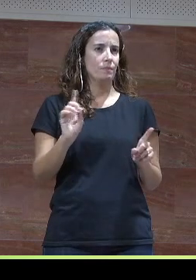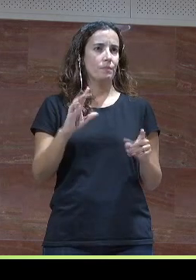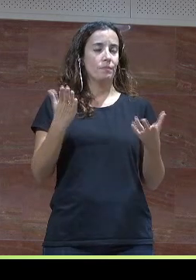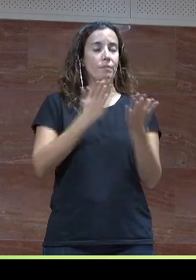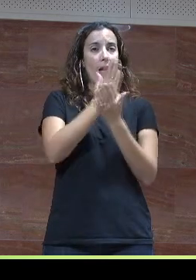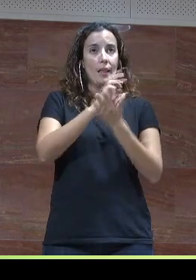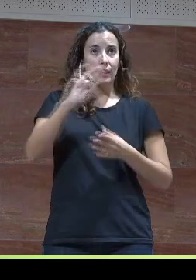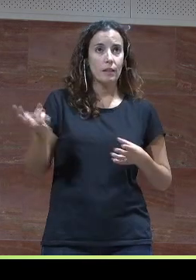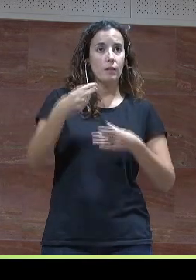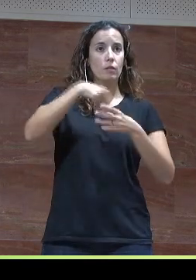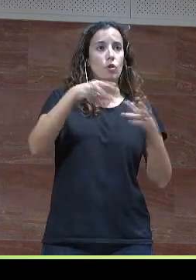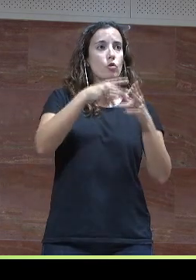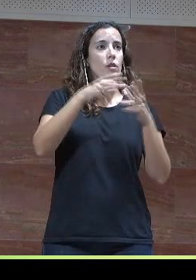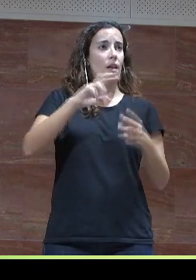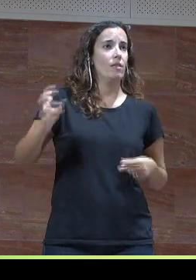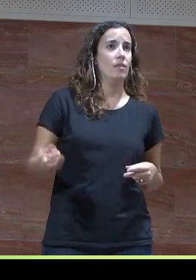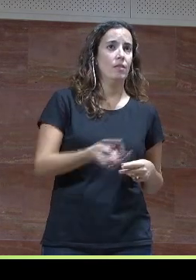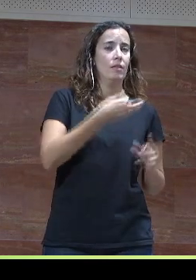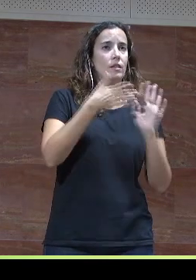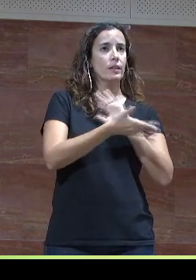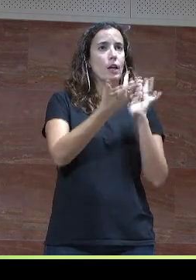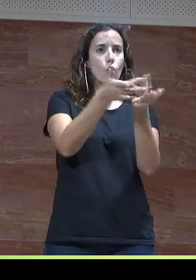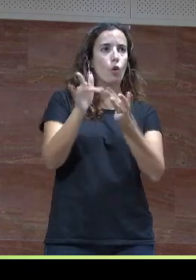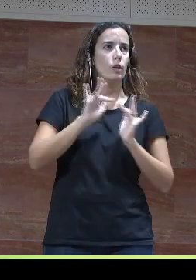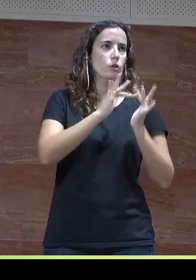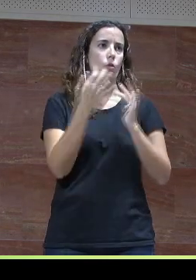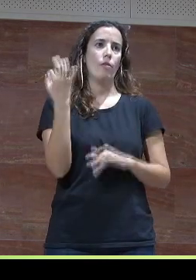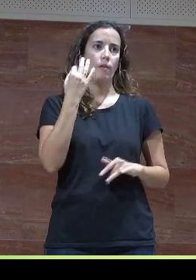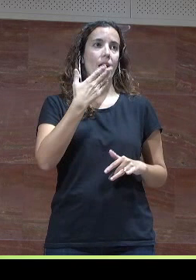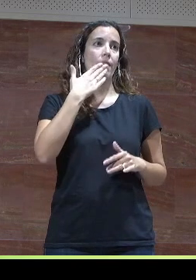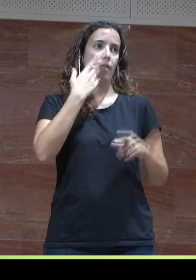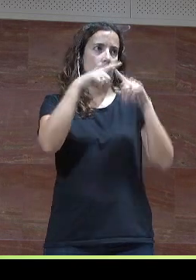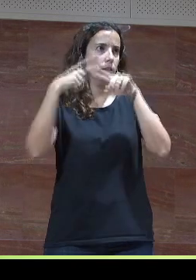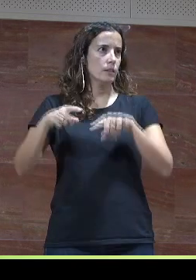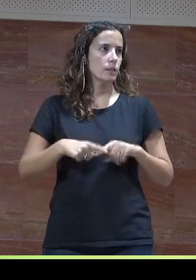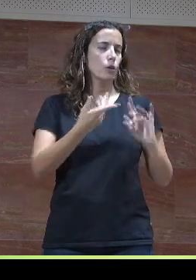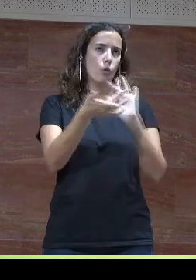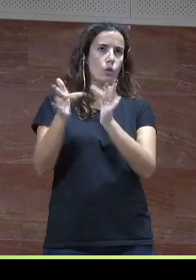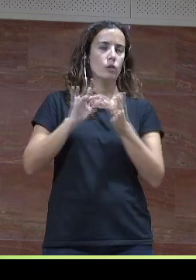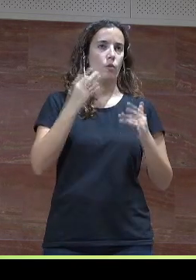una sociedad plural, en el que haya interconexión generacional.